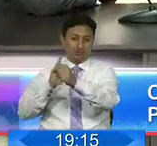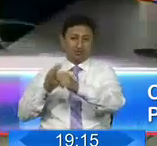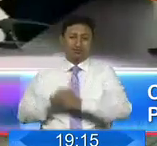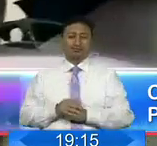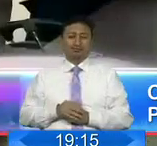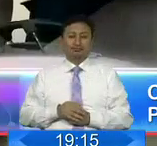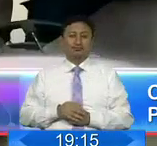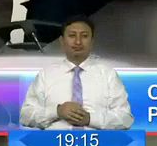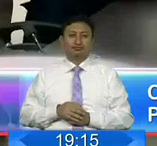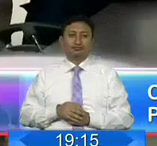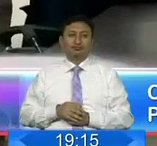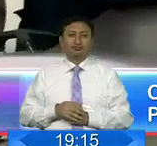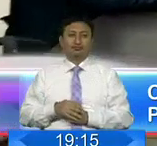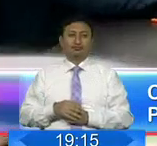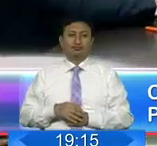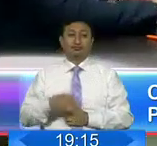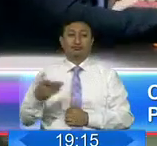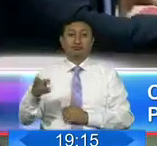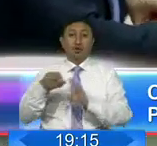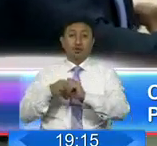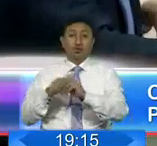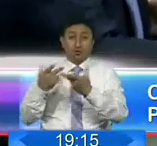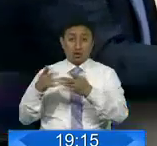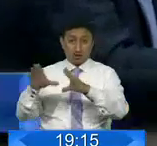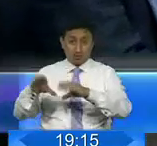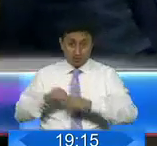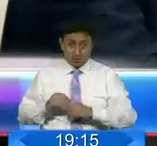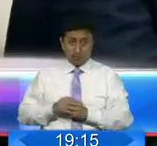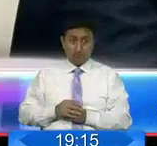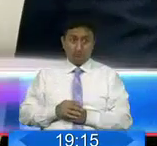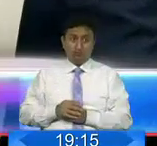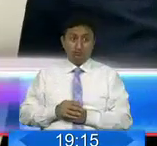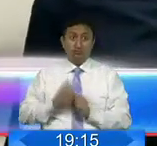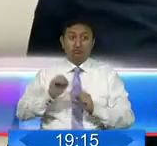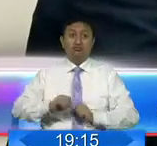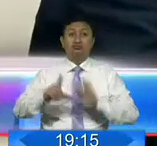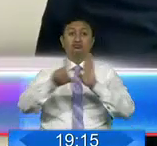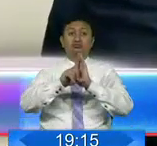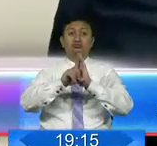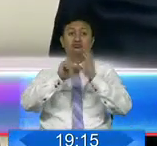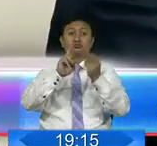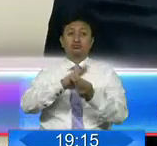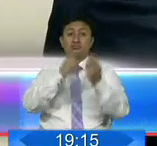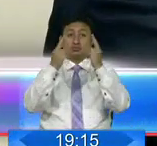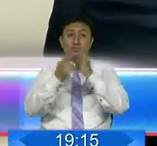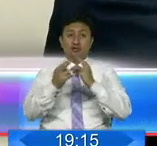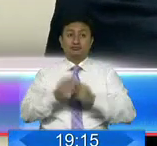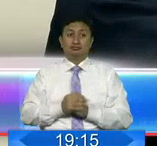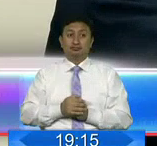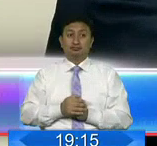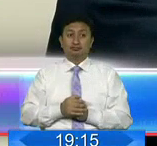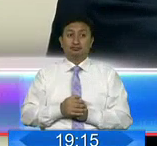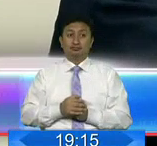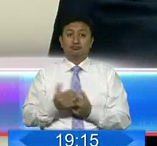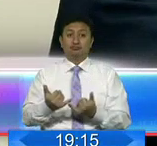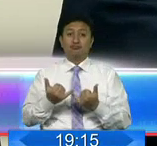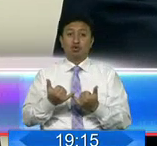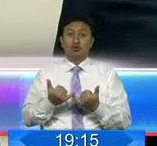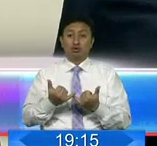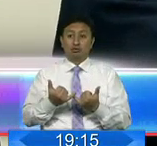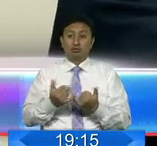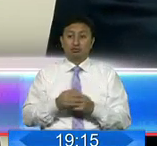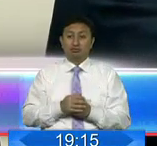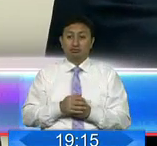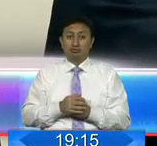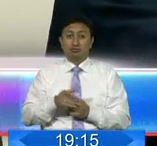Toro. Una vez que sea aceptada la renuncia, como de acuerdo a la ley reformatoria, quedaría en este caso